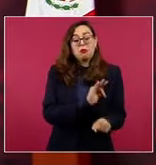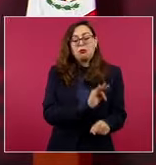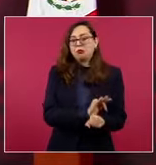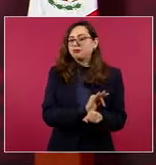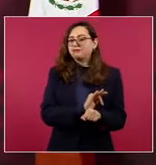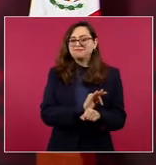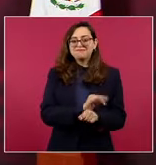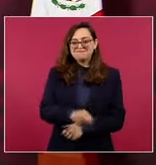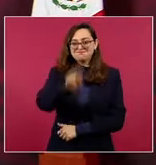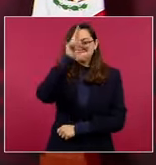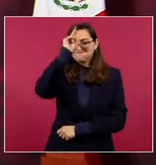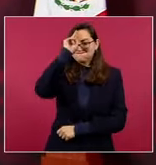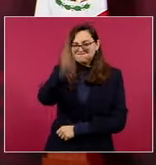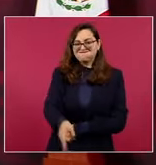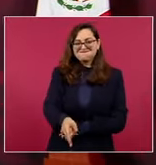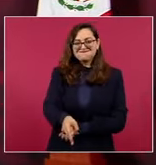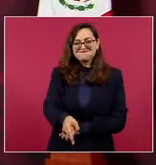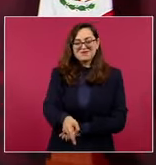Esa fue clave,